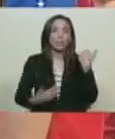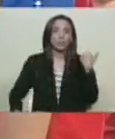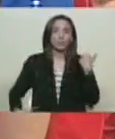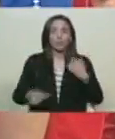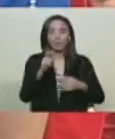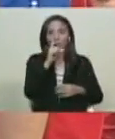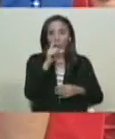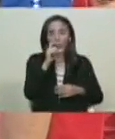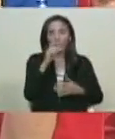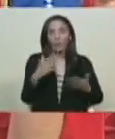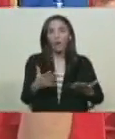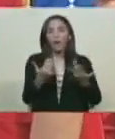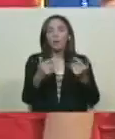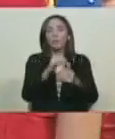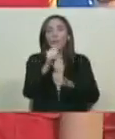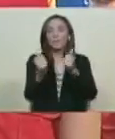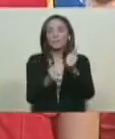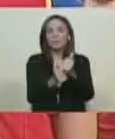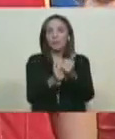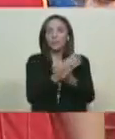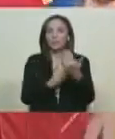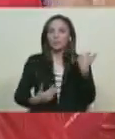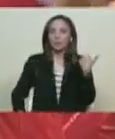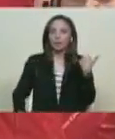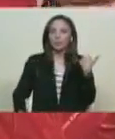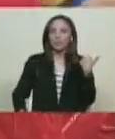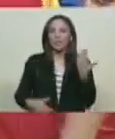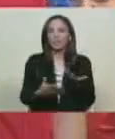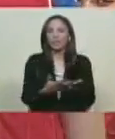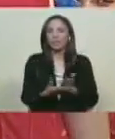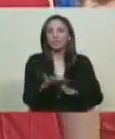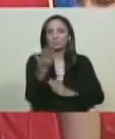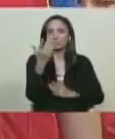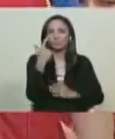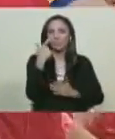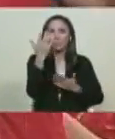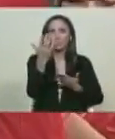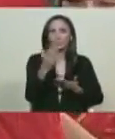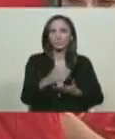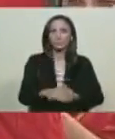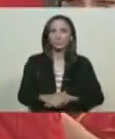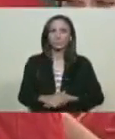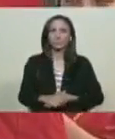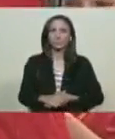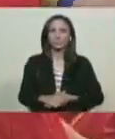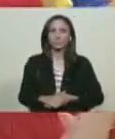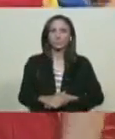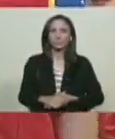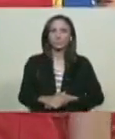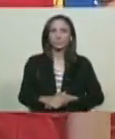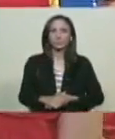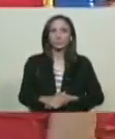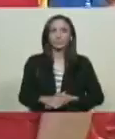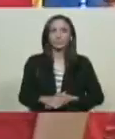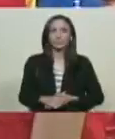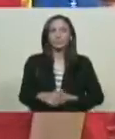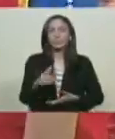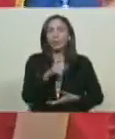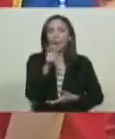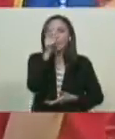sea vicepresidente de Fontur. Y yo pido un aplauso para nuestro hermano Eloy Zurbarán, que es una persona con quien nos